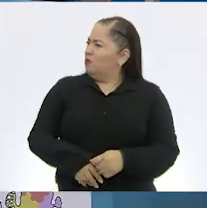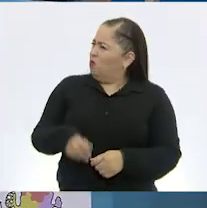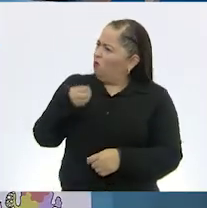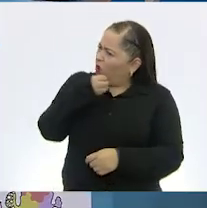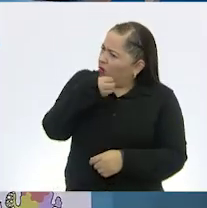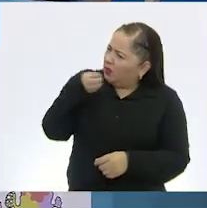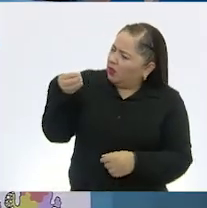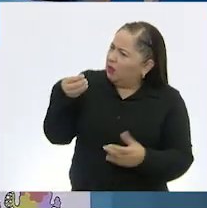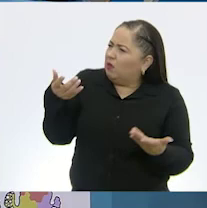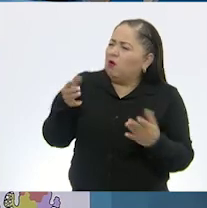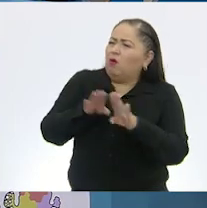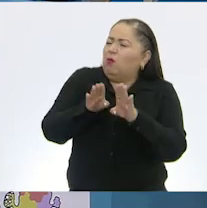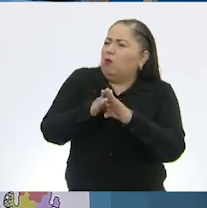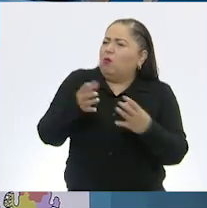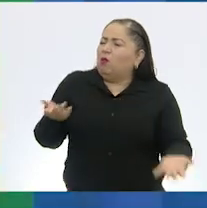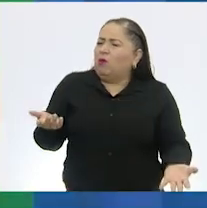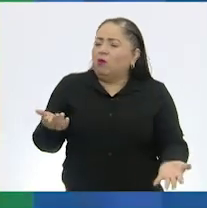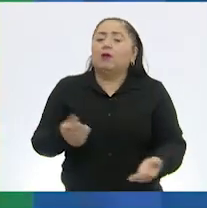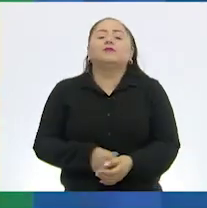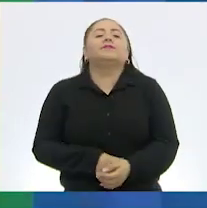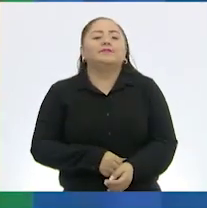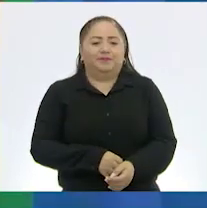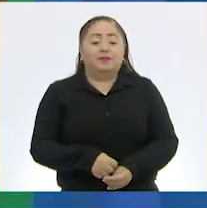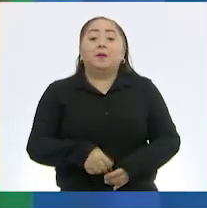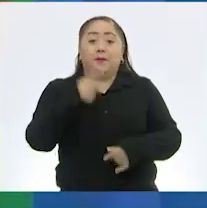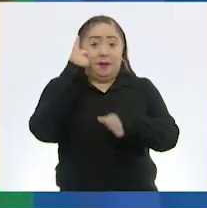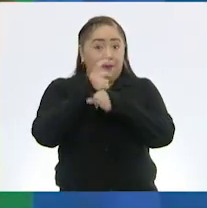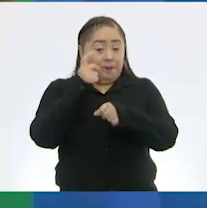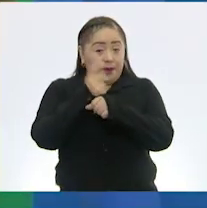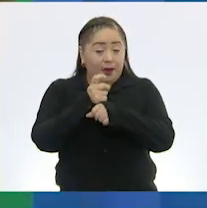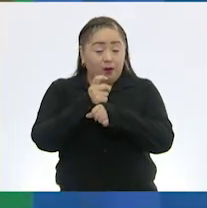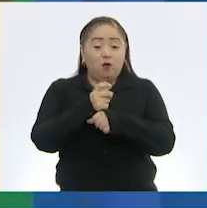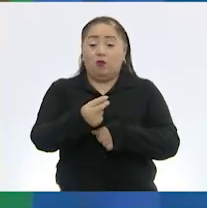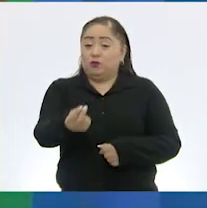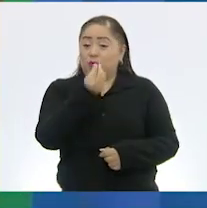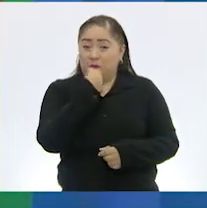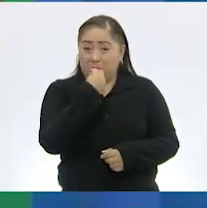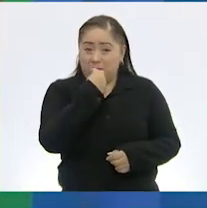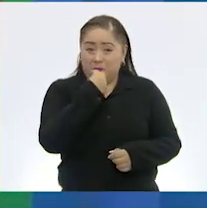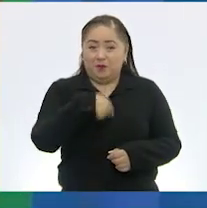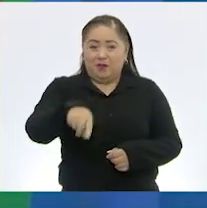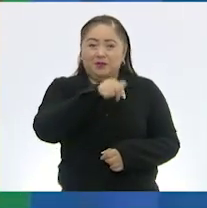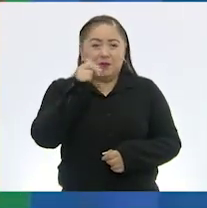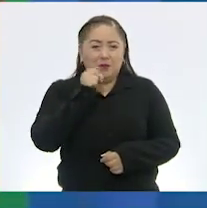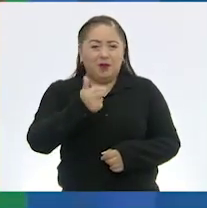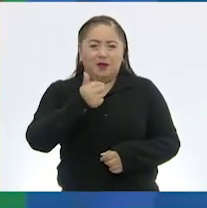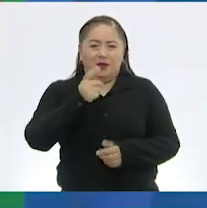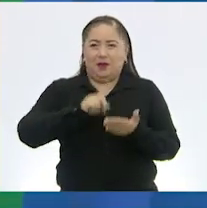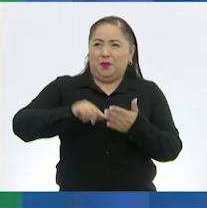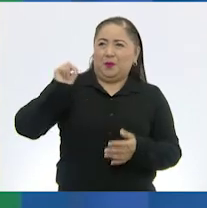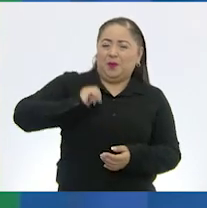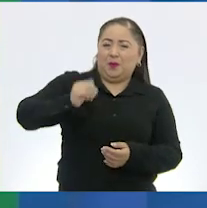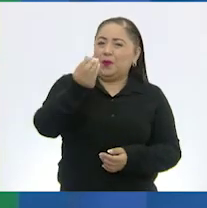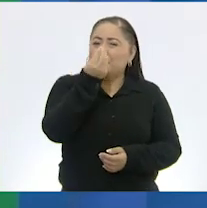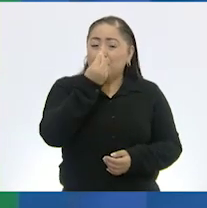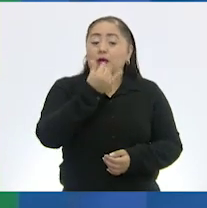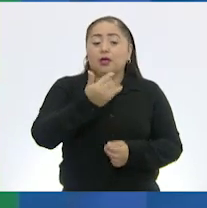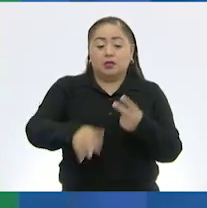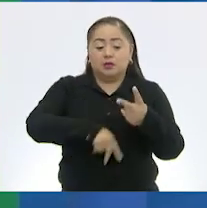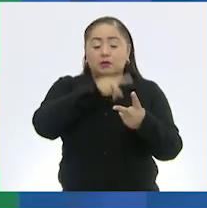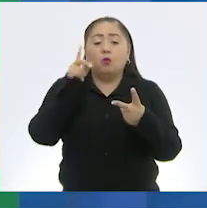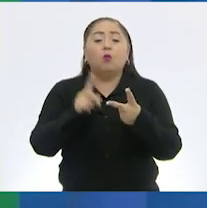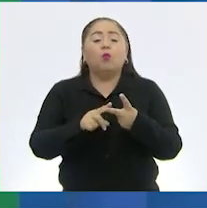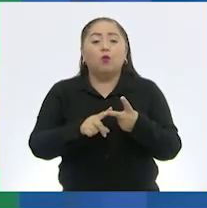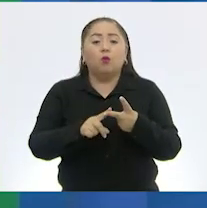¿Ordenado? ¿Cómo está eso, maestra? En primer lugar, los alimentos que habitualmente consumían los mexicas. En segundo